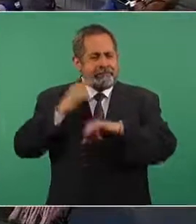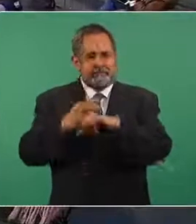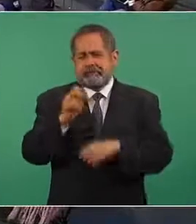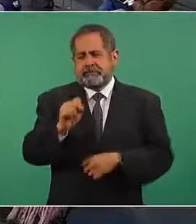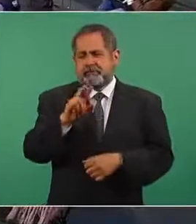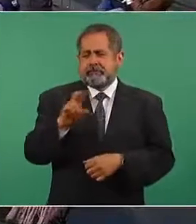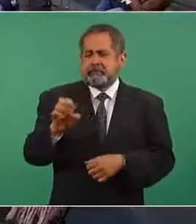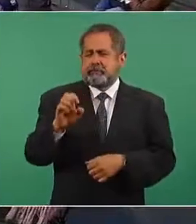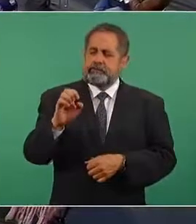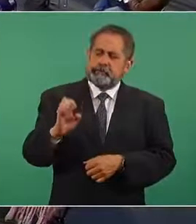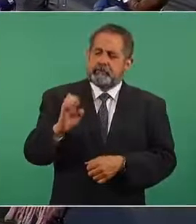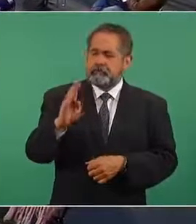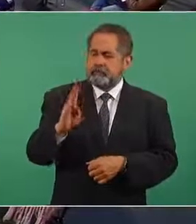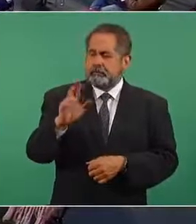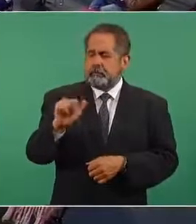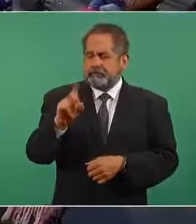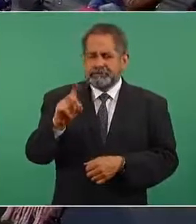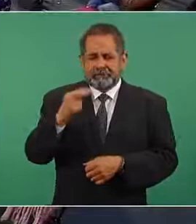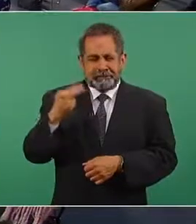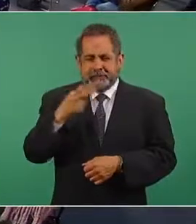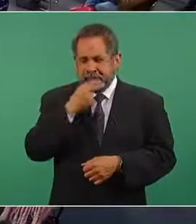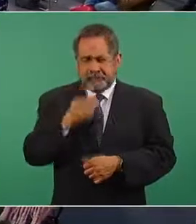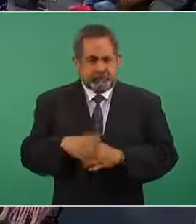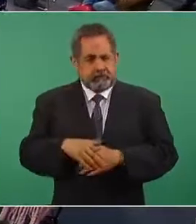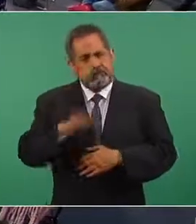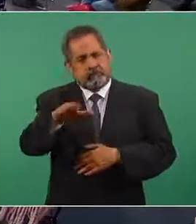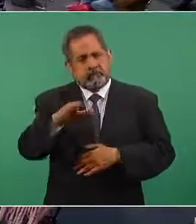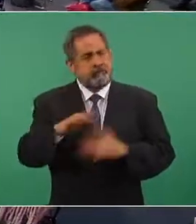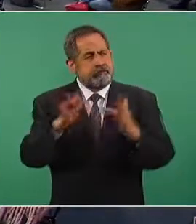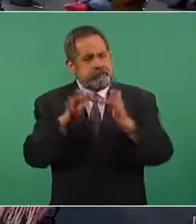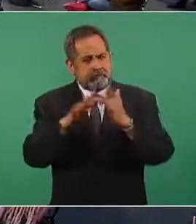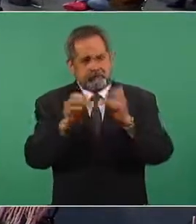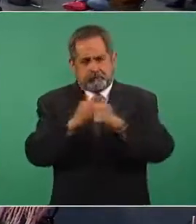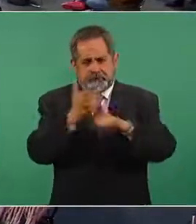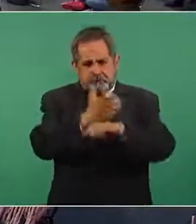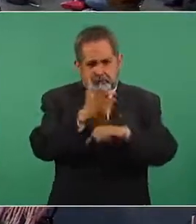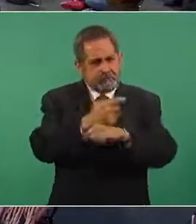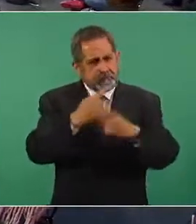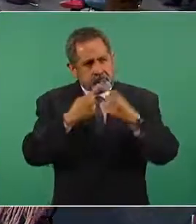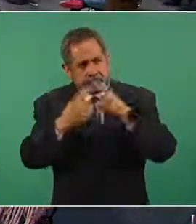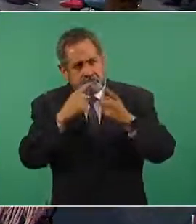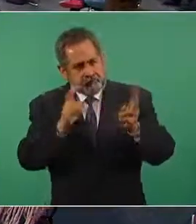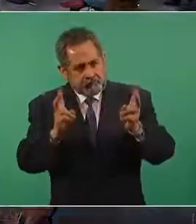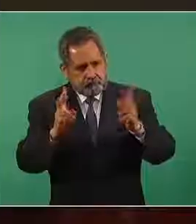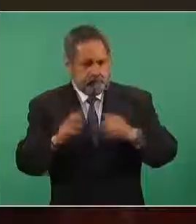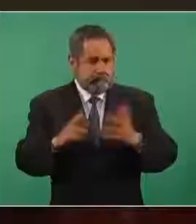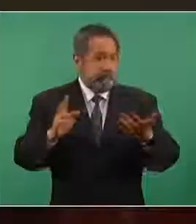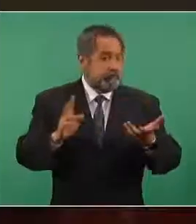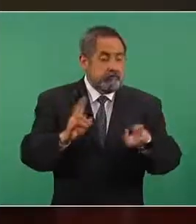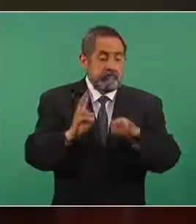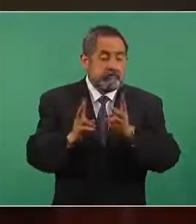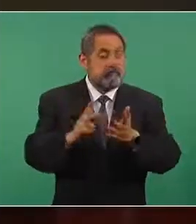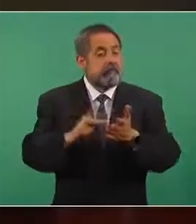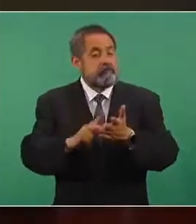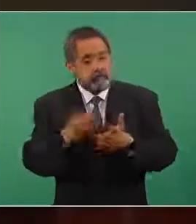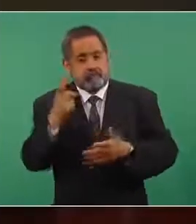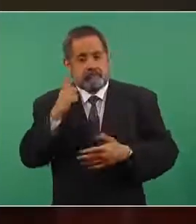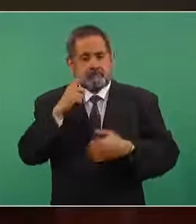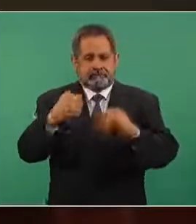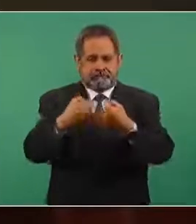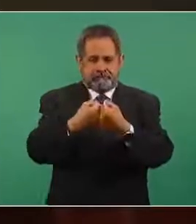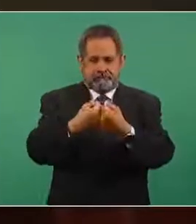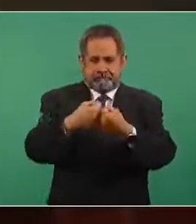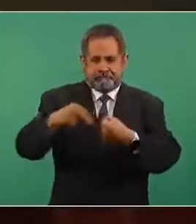que sostuvo con esta misión de Estados Unidos tocaría el tema de la reapertura de la